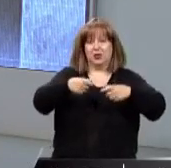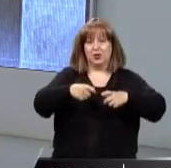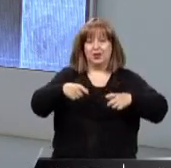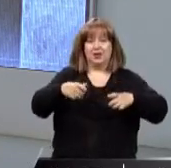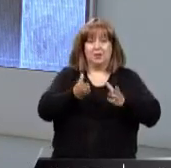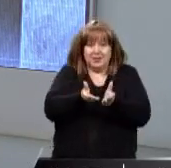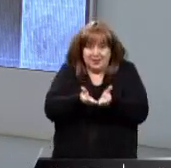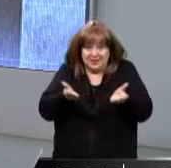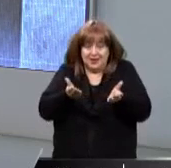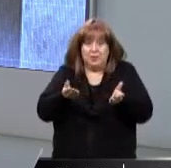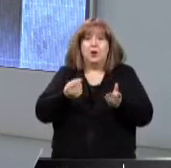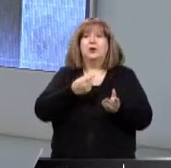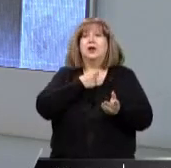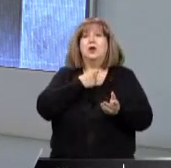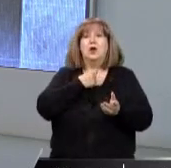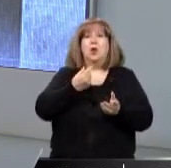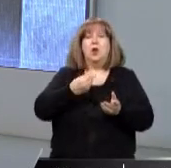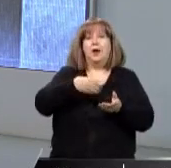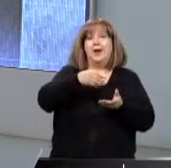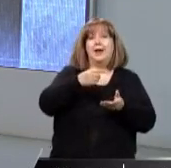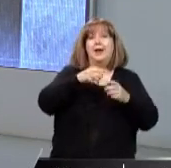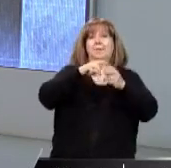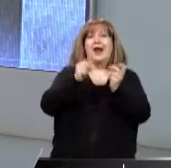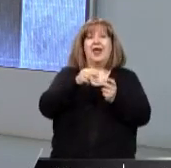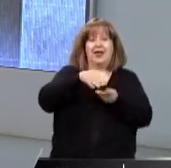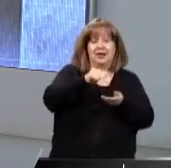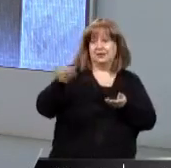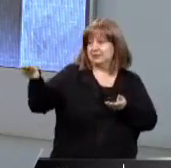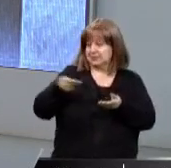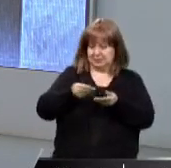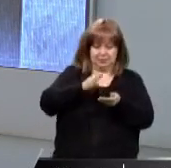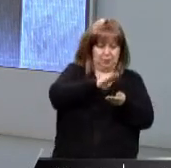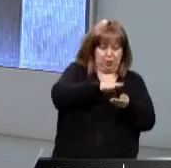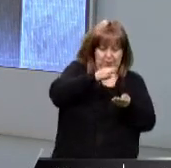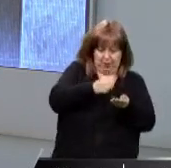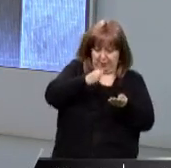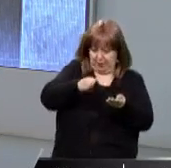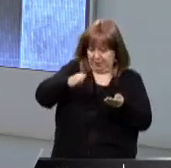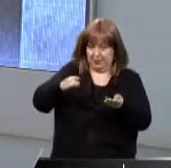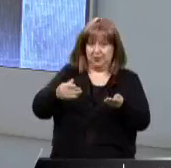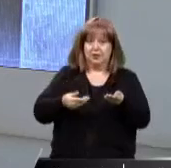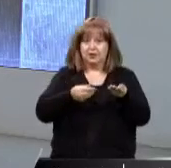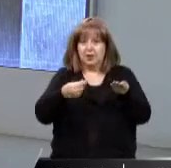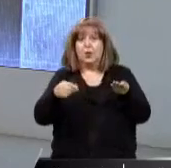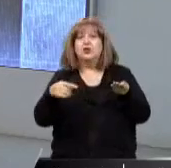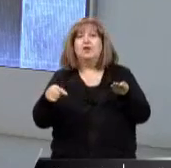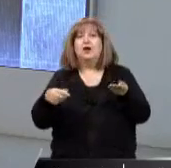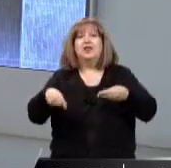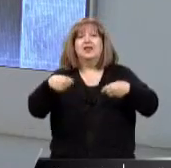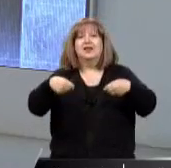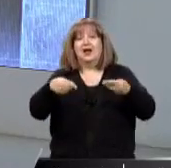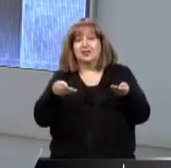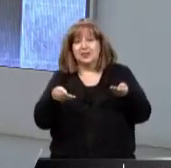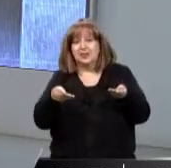¿vieron las bandejas de cartón? Cuando vas y decís, quiero una docena de empanadas y la chica muy amablemente en esa bandeja de cartón te presenta y te vende las